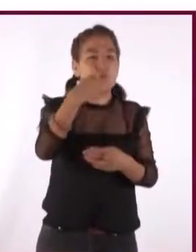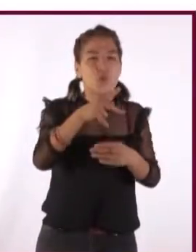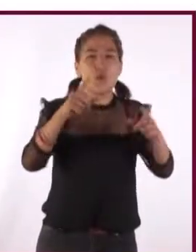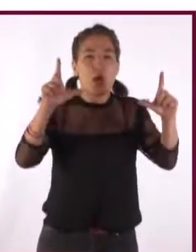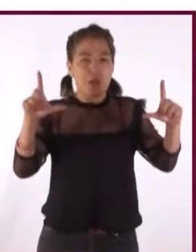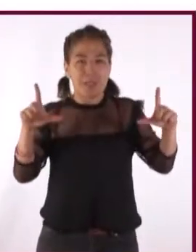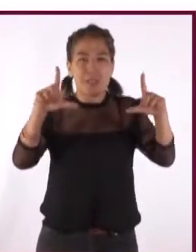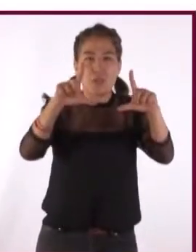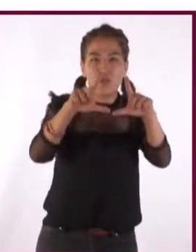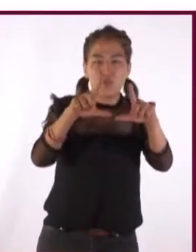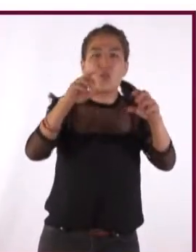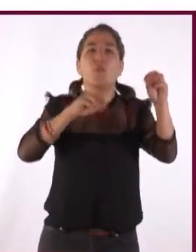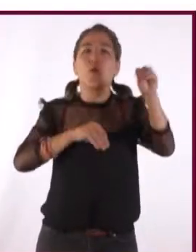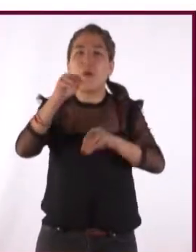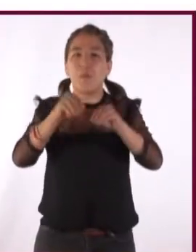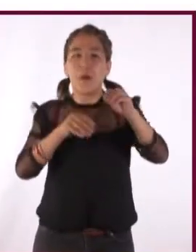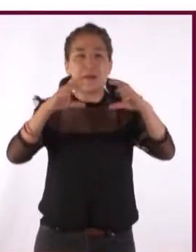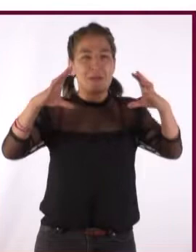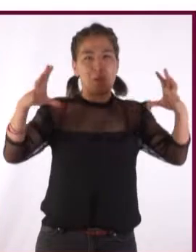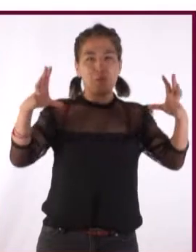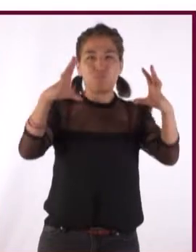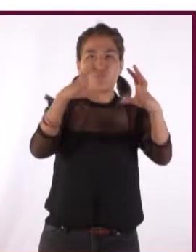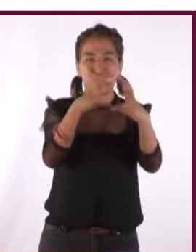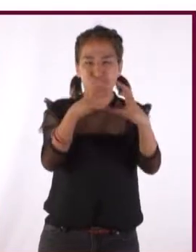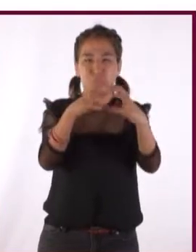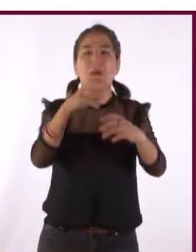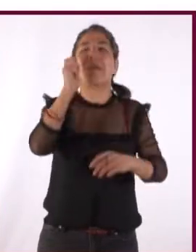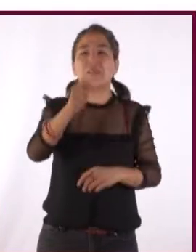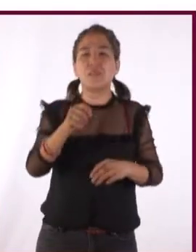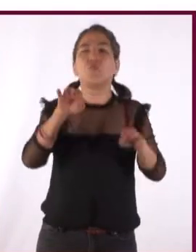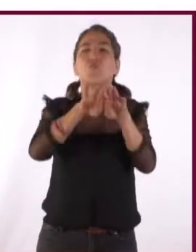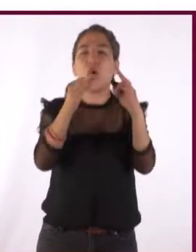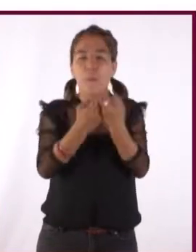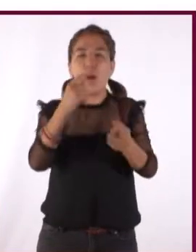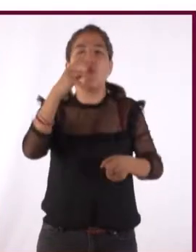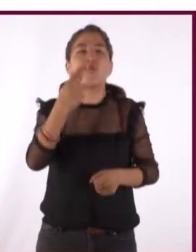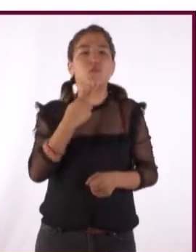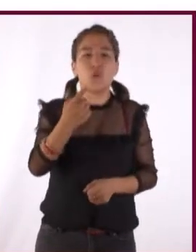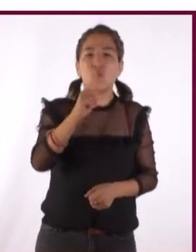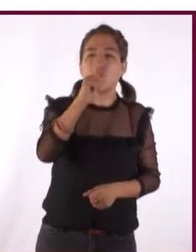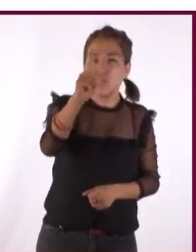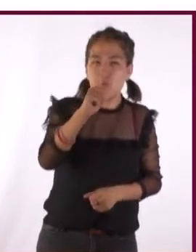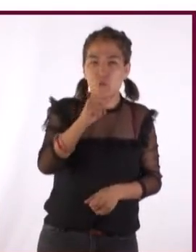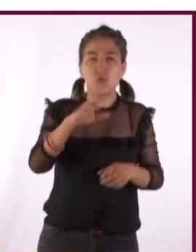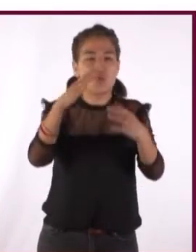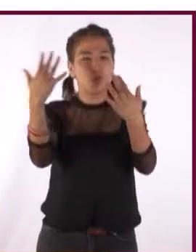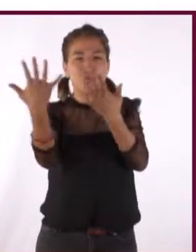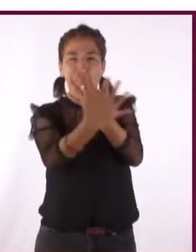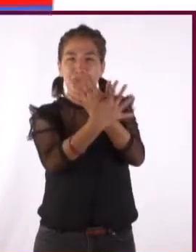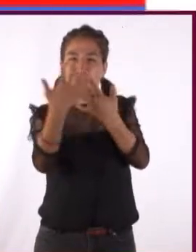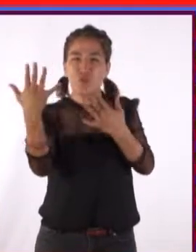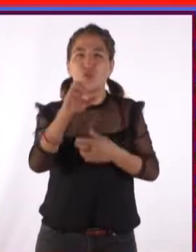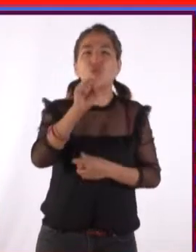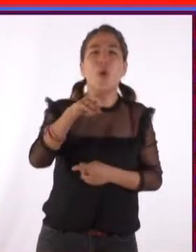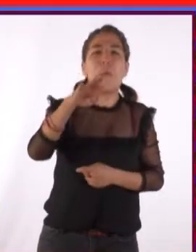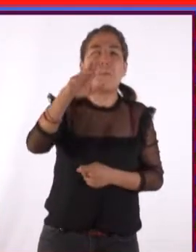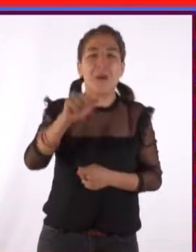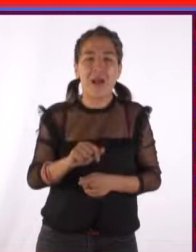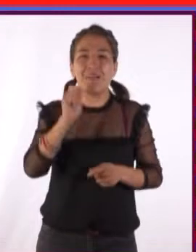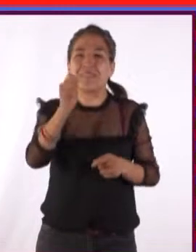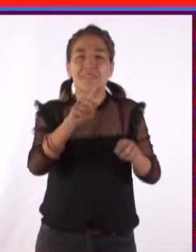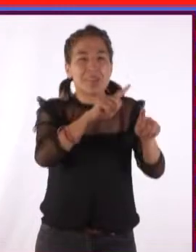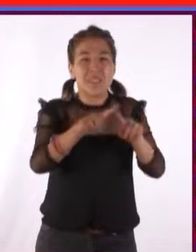la forma o la longitud de la imagen. Otras usan la luz, la sombra o la periferia de la imagen